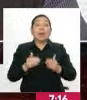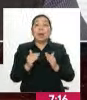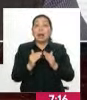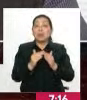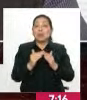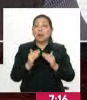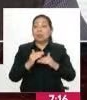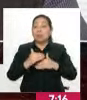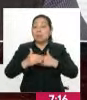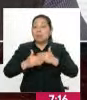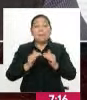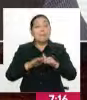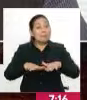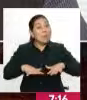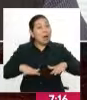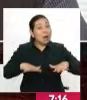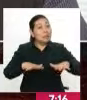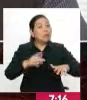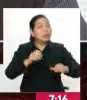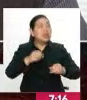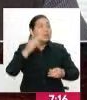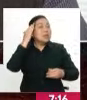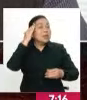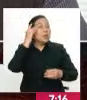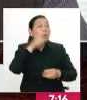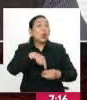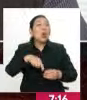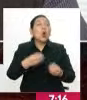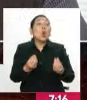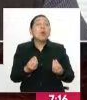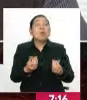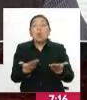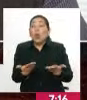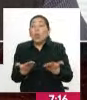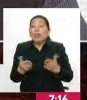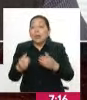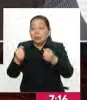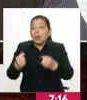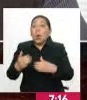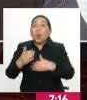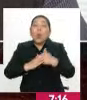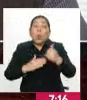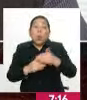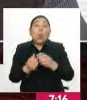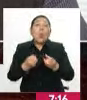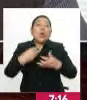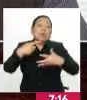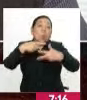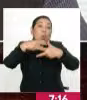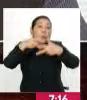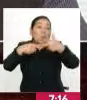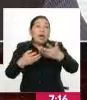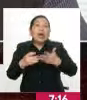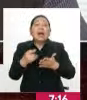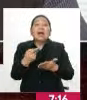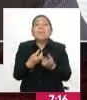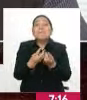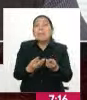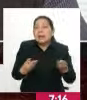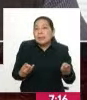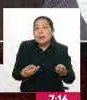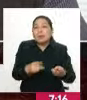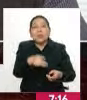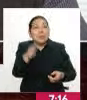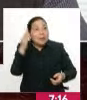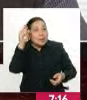las áreas urbanas, también tienen información para saber en las qué áreas ocupar, cuántos pisos tienen que construir, qué material utilizar. O sea, ahí